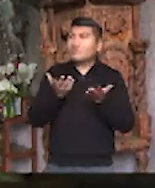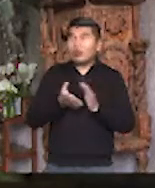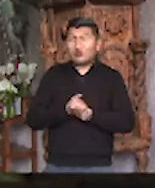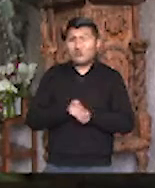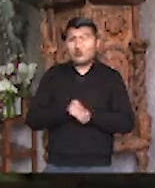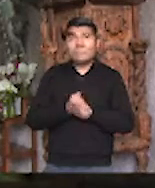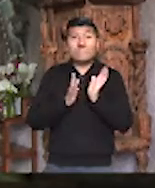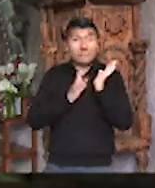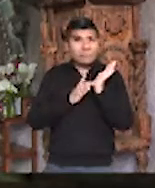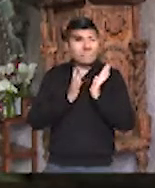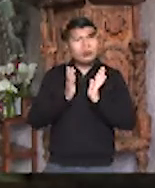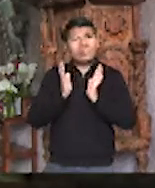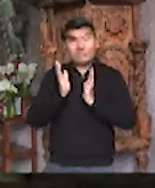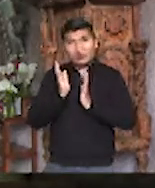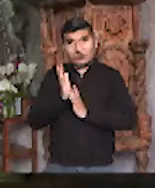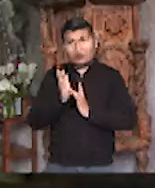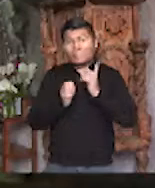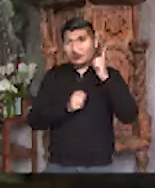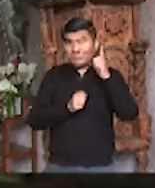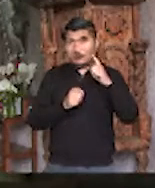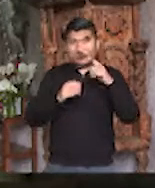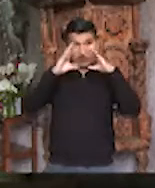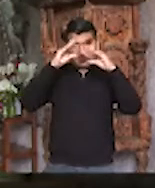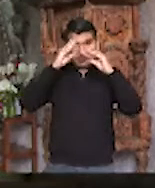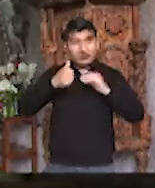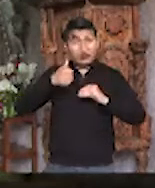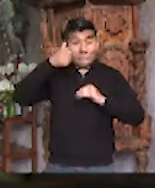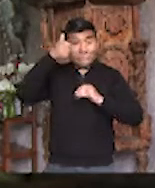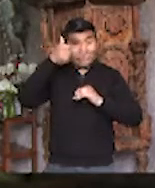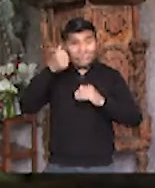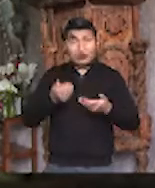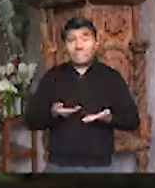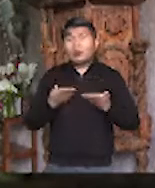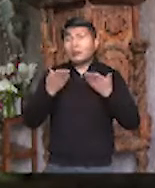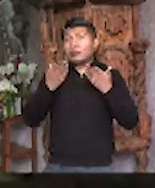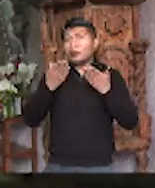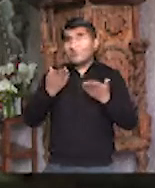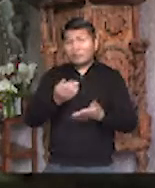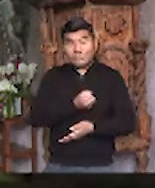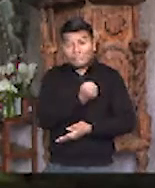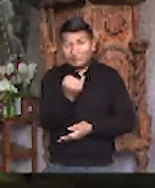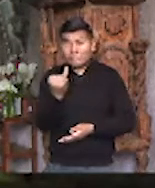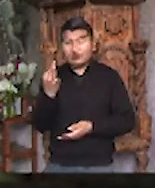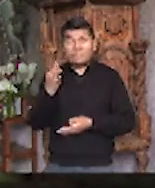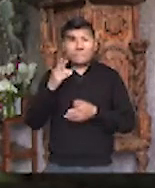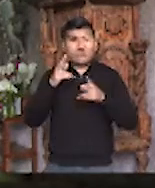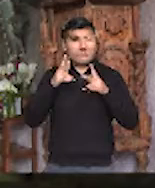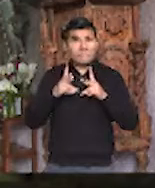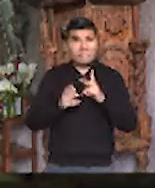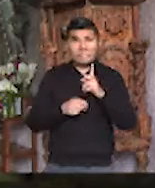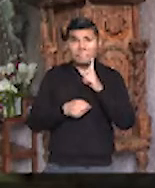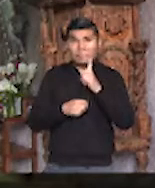y jesús que es el maestro da a la multitud una